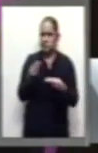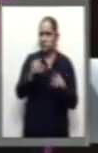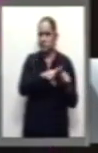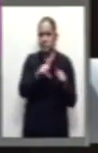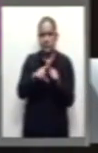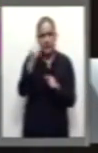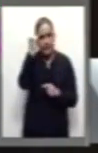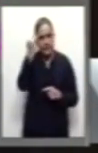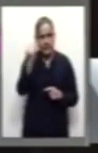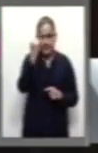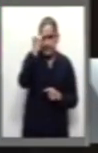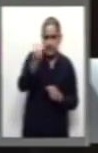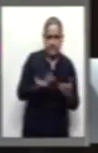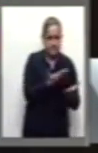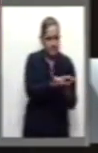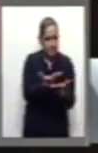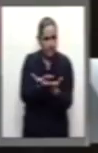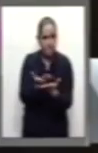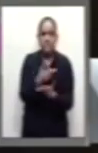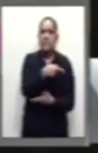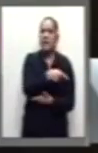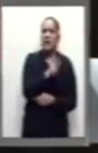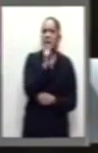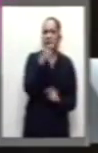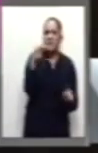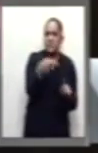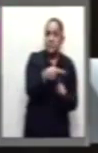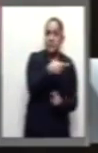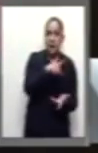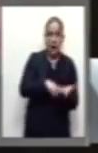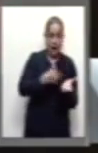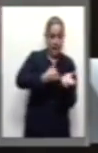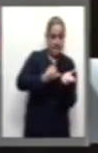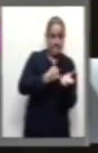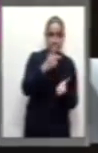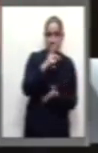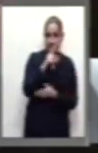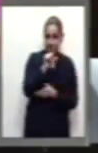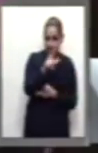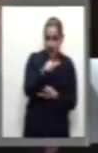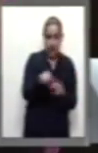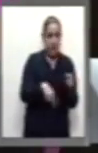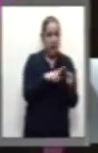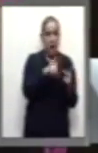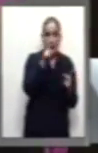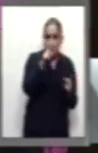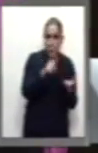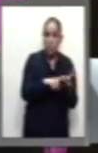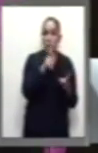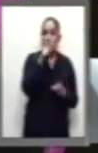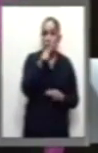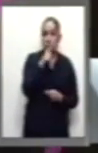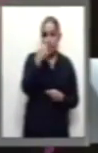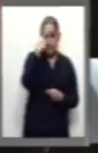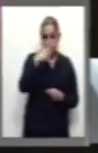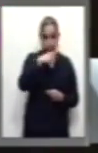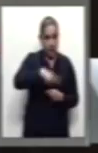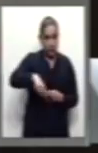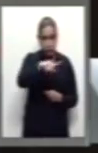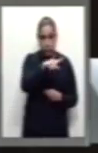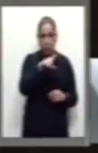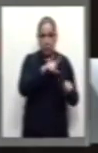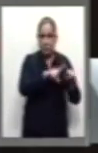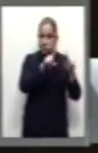buscaban cobrar predial, gas, agua y luz a los edificios públicos de